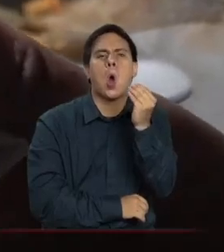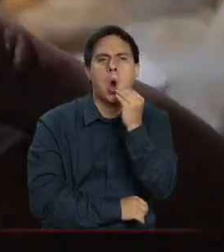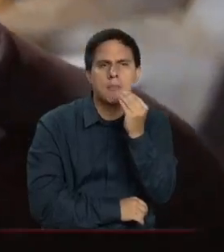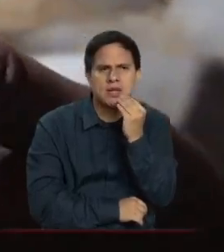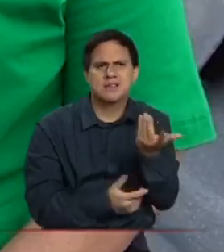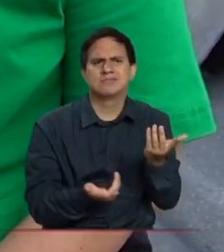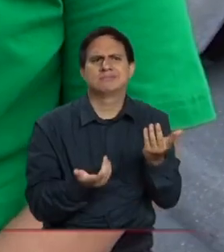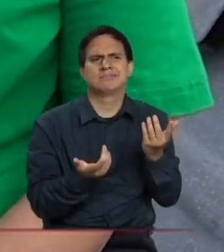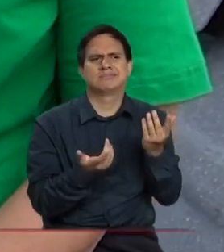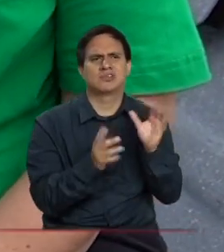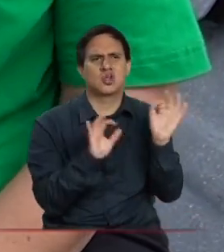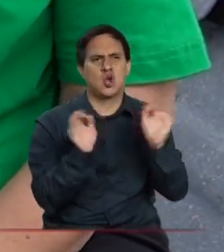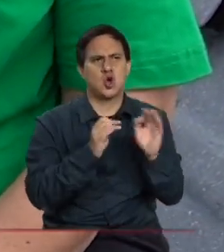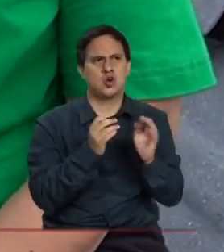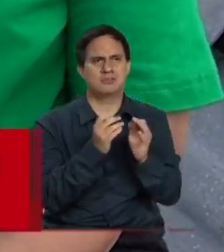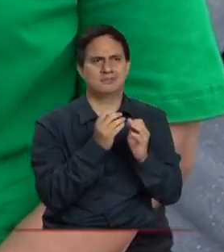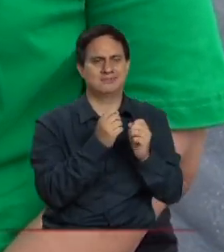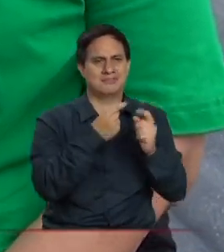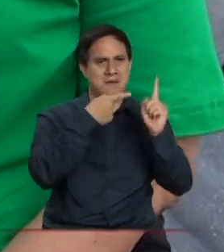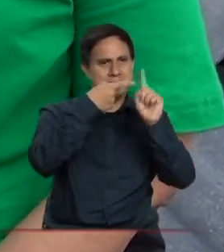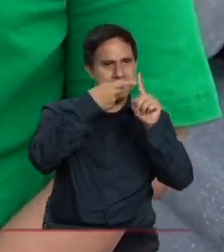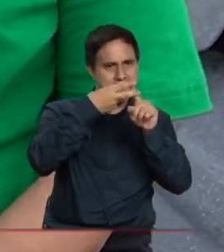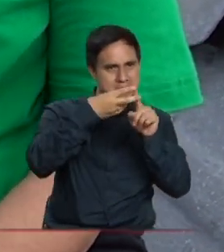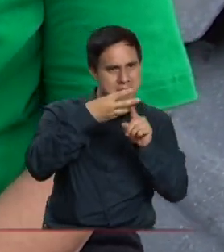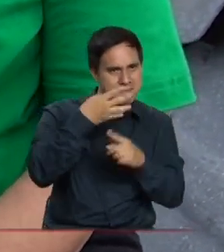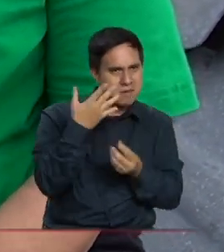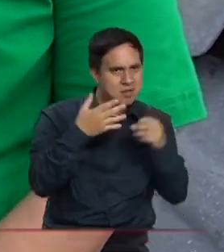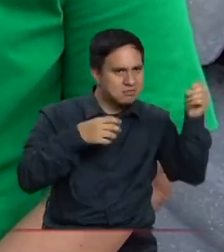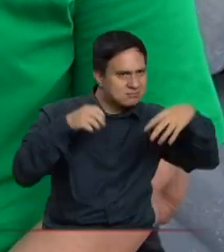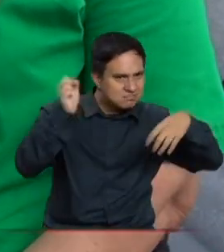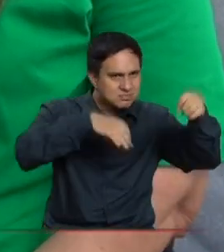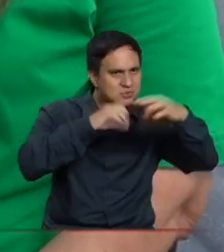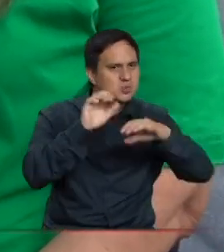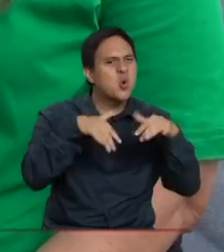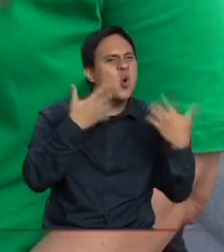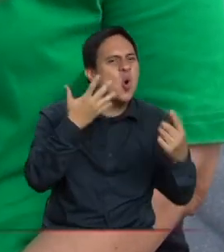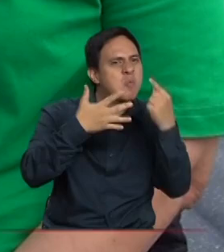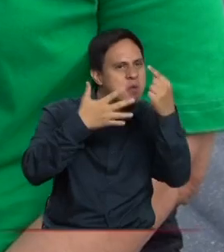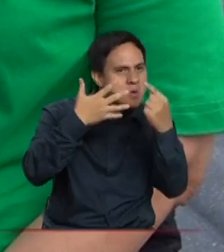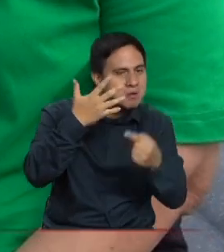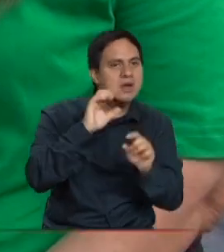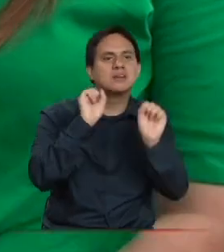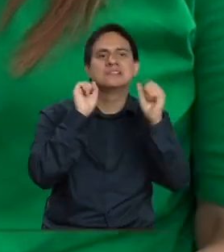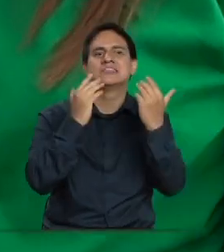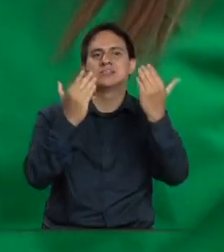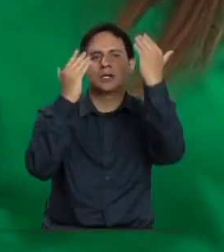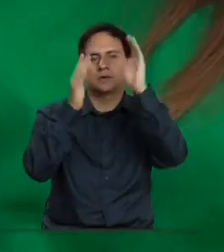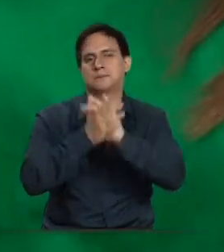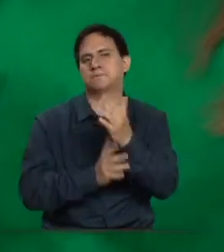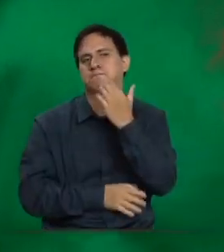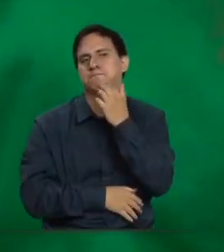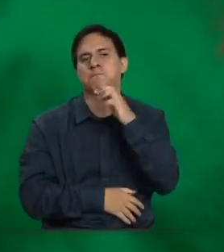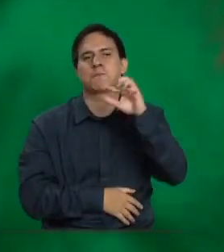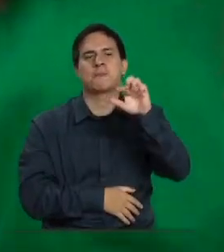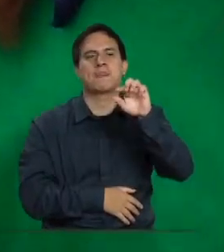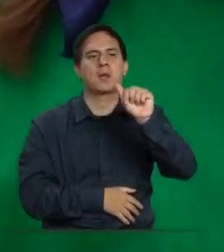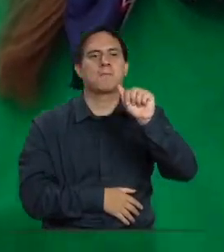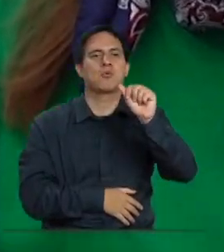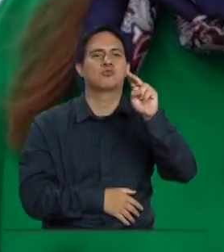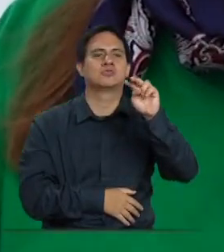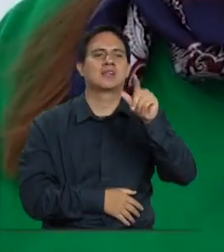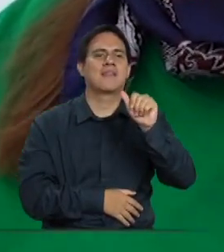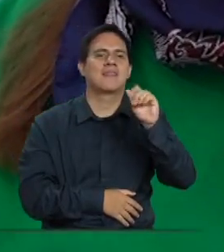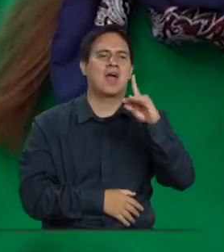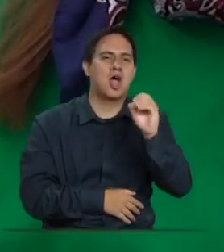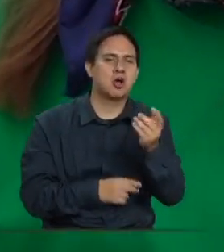recetas que te hacen acordar de tus tatarabuelos de tus abuelos como como el pusandao el atollo la